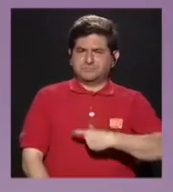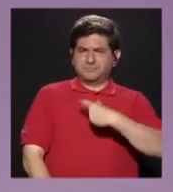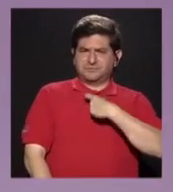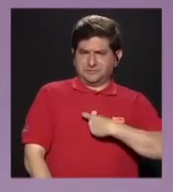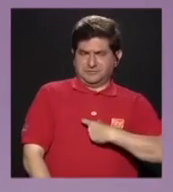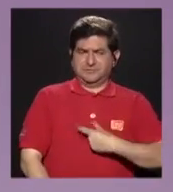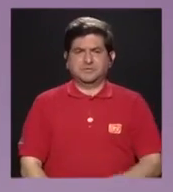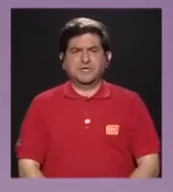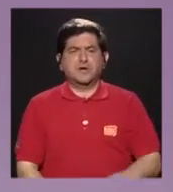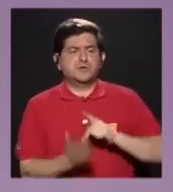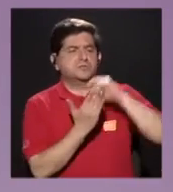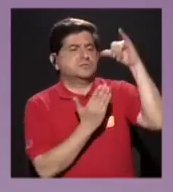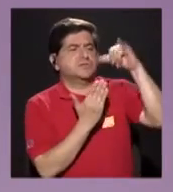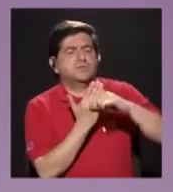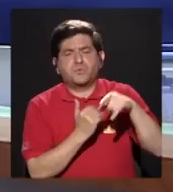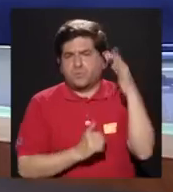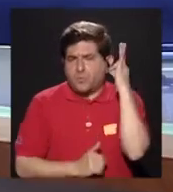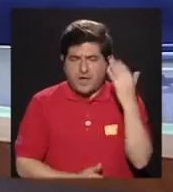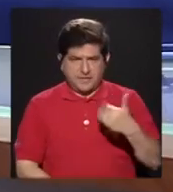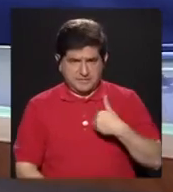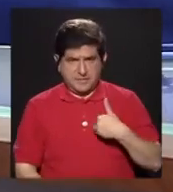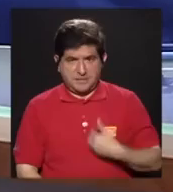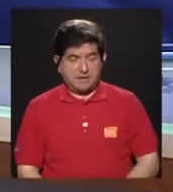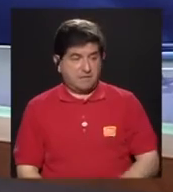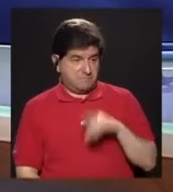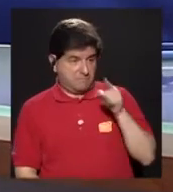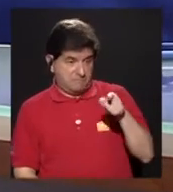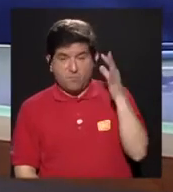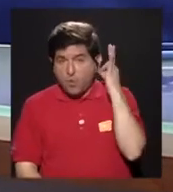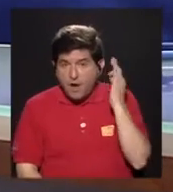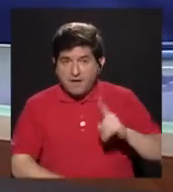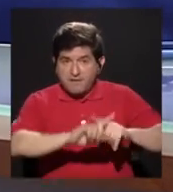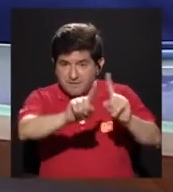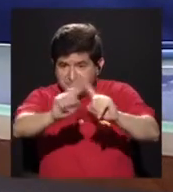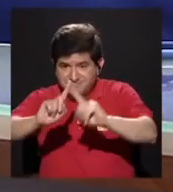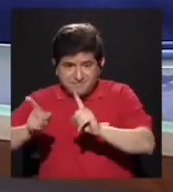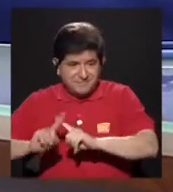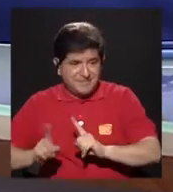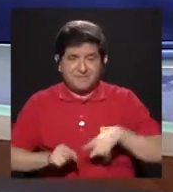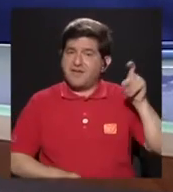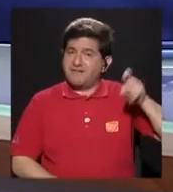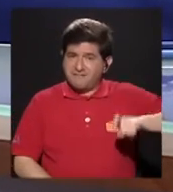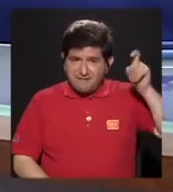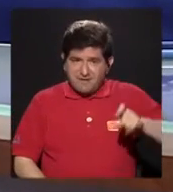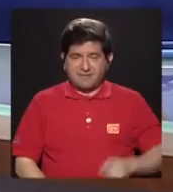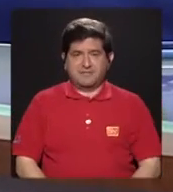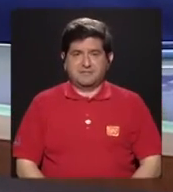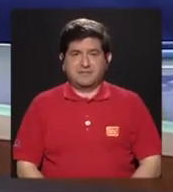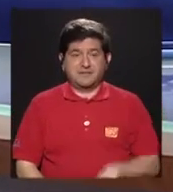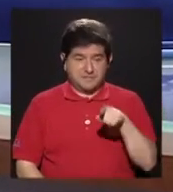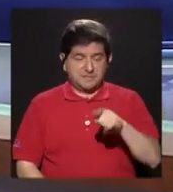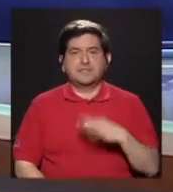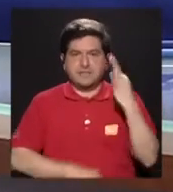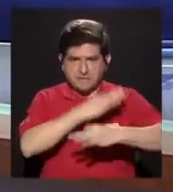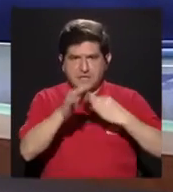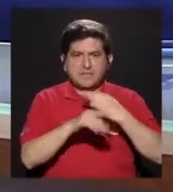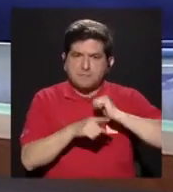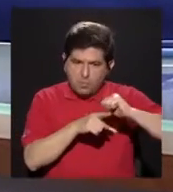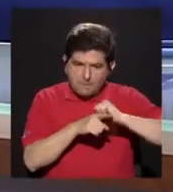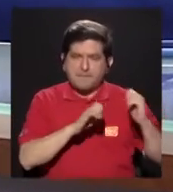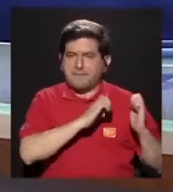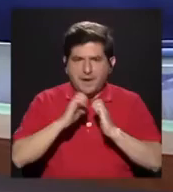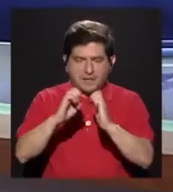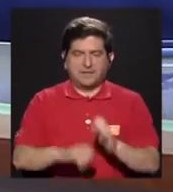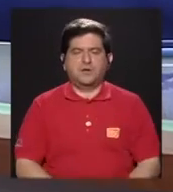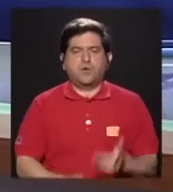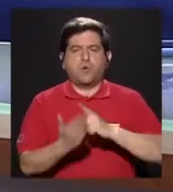los proyectos que tenían las mujeres las mujeres tienen diferentes necesidades prácticas estratégicas este programa basado